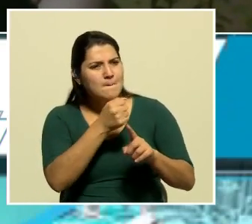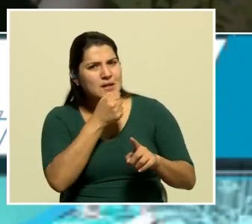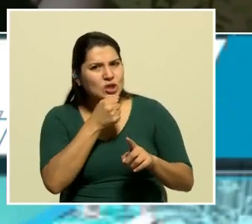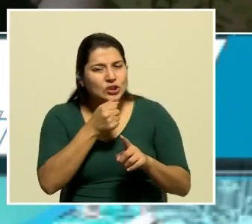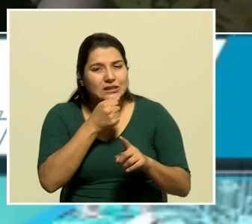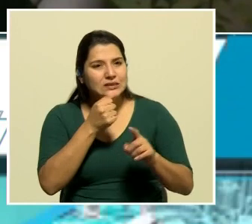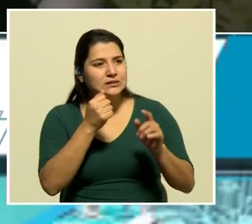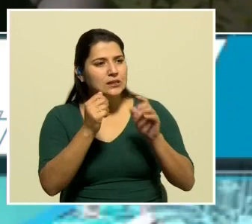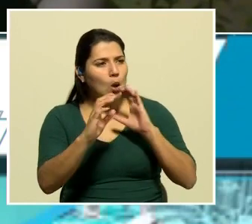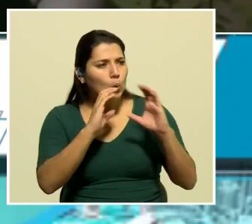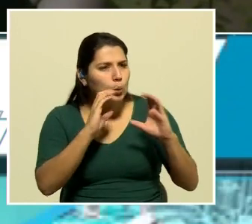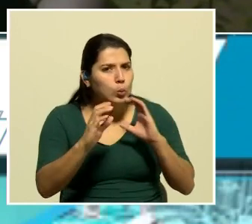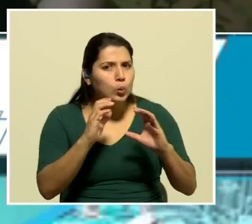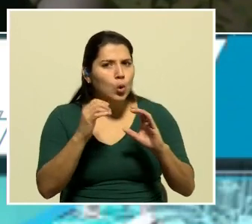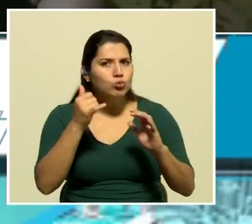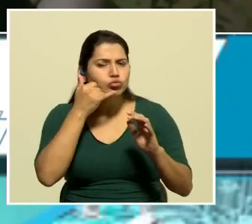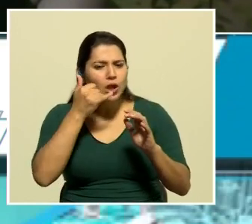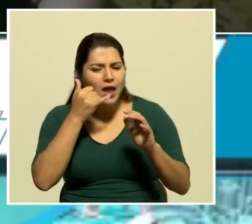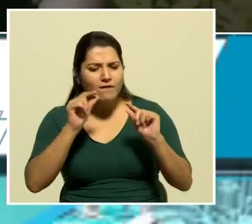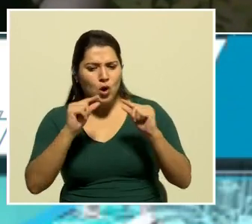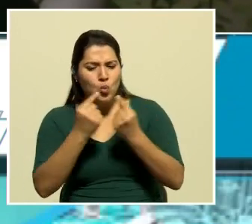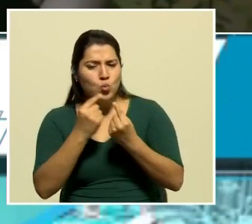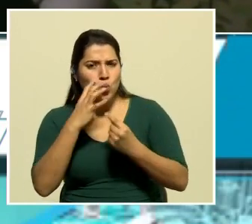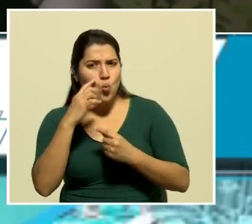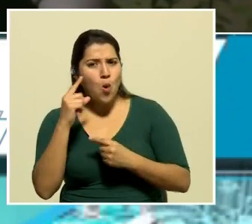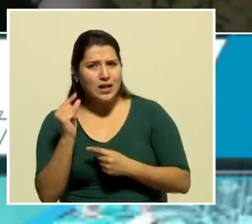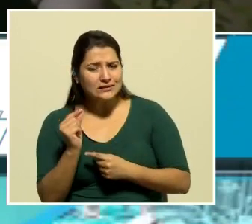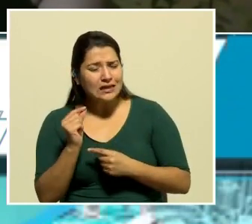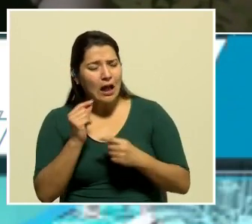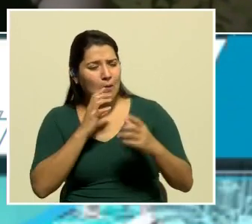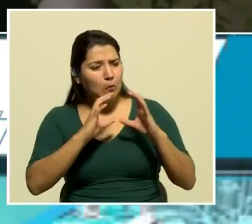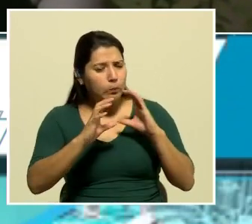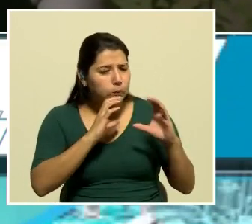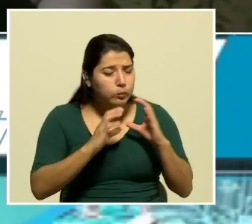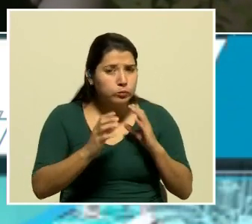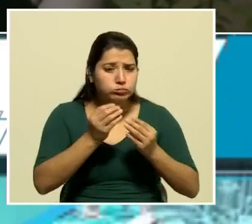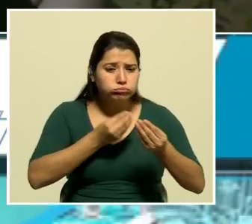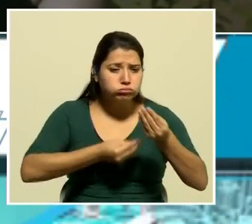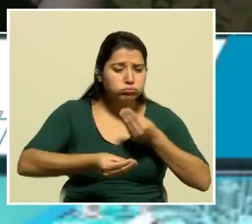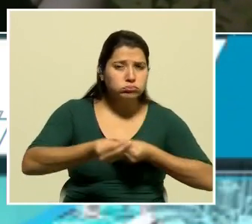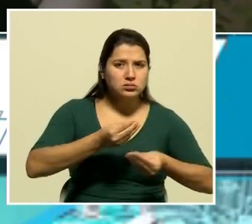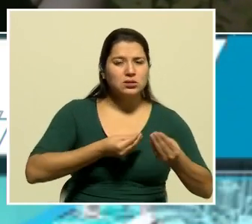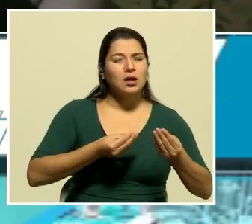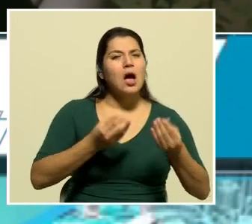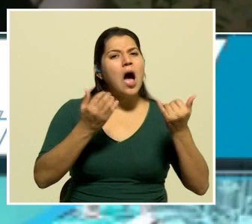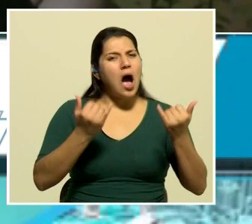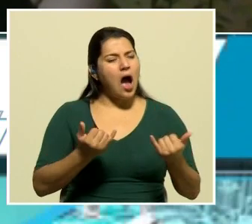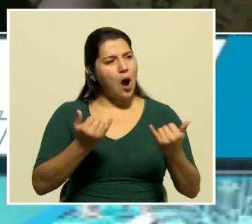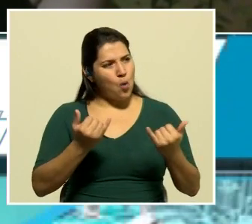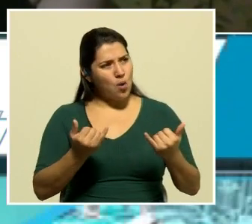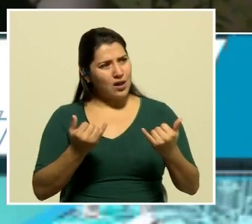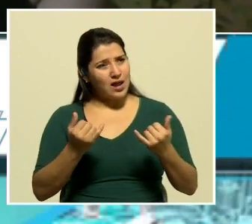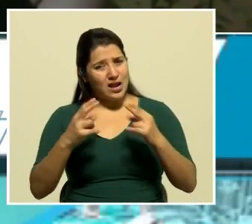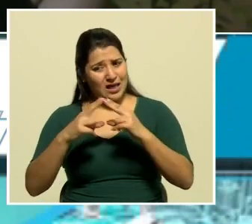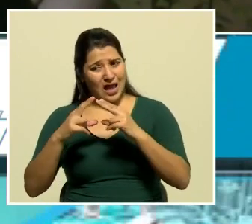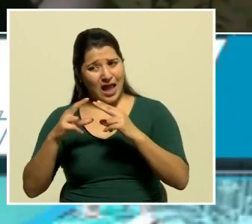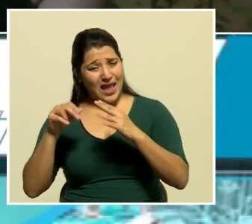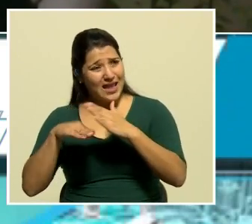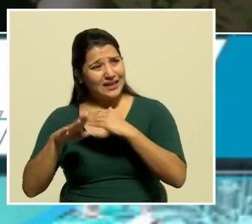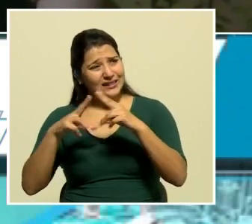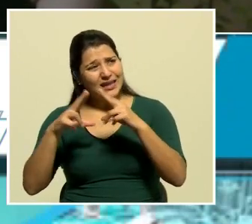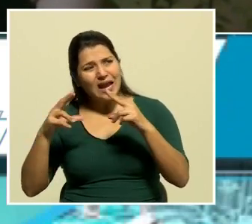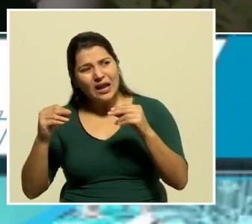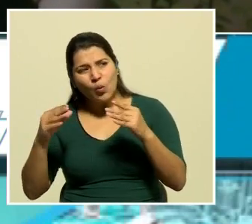están comunicando de un lado y del otro. ¿Qué relatos llegan del lado nicaragüense? ¿Cómo está la situación